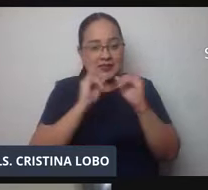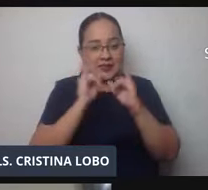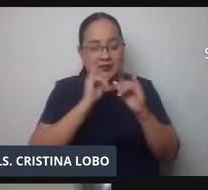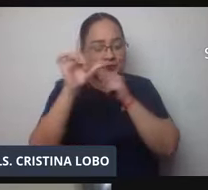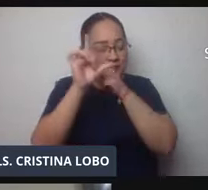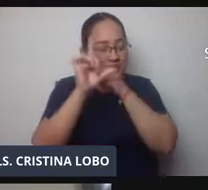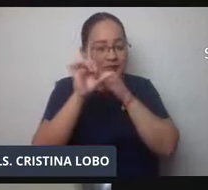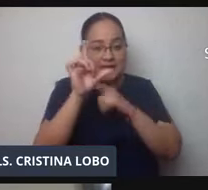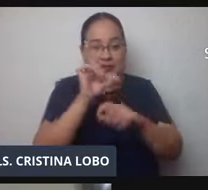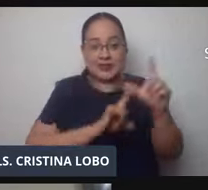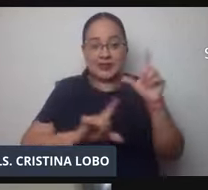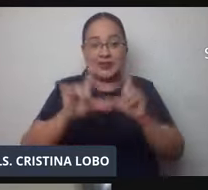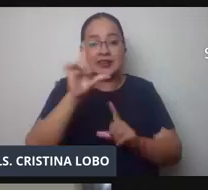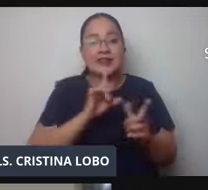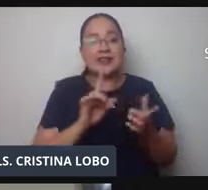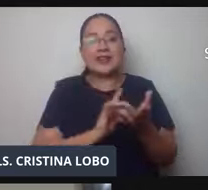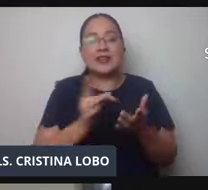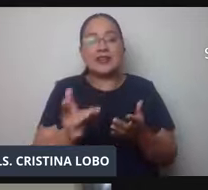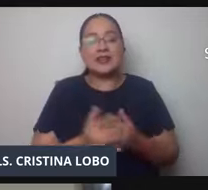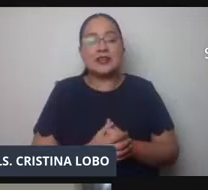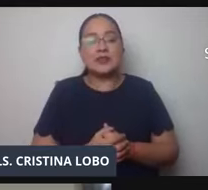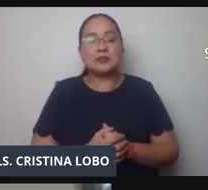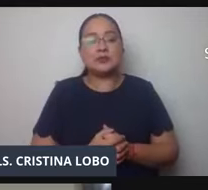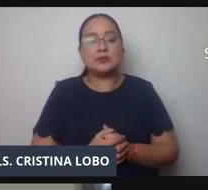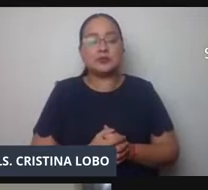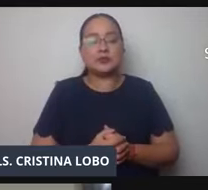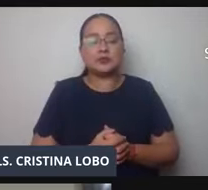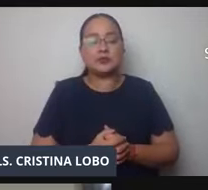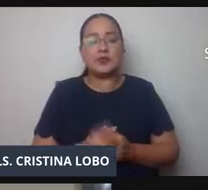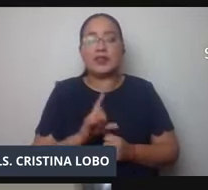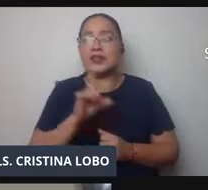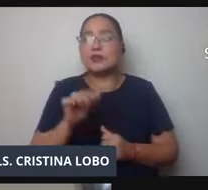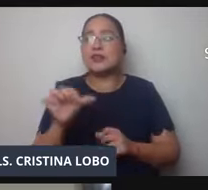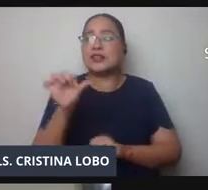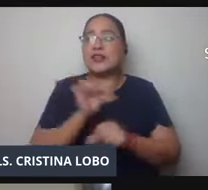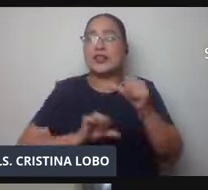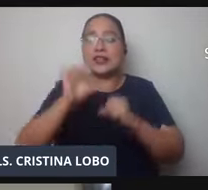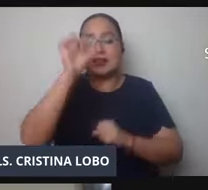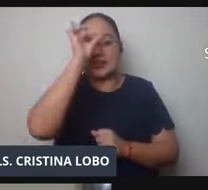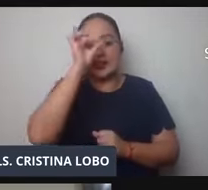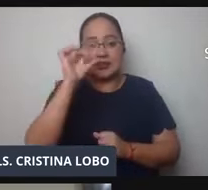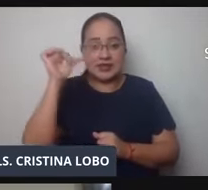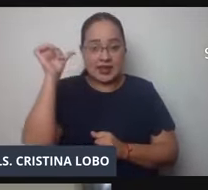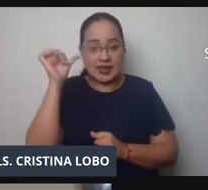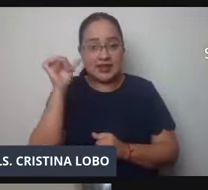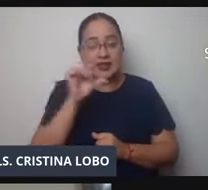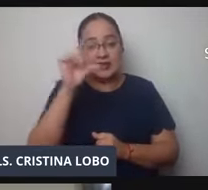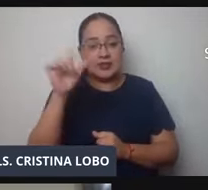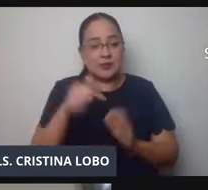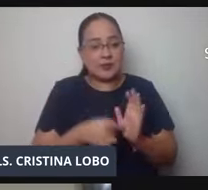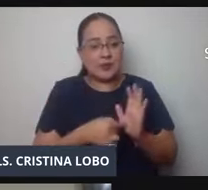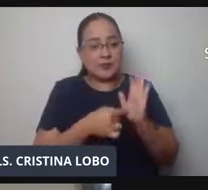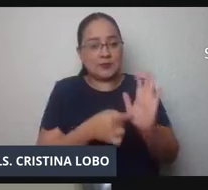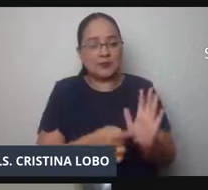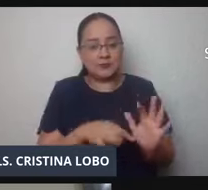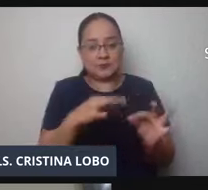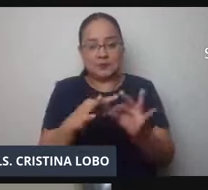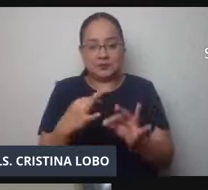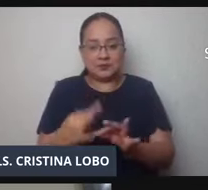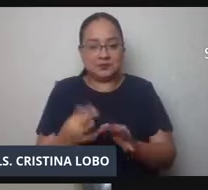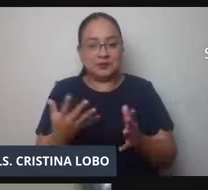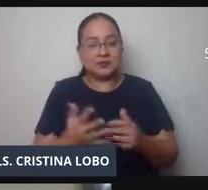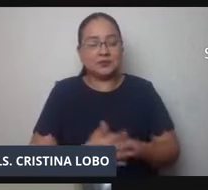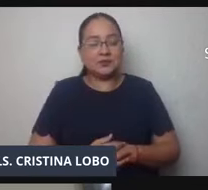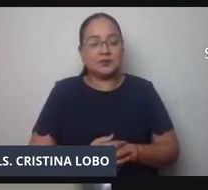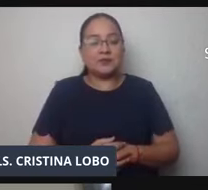en lengua de señas mexicana, y bueno, estará alternando con Dali, que hoy sí tendremos la oportunidad de presentarlas de manera puntual. Y te